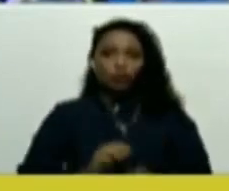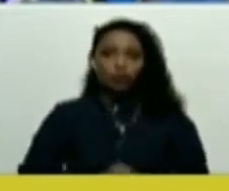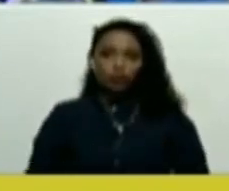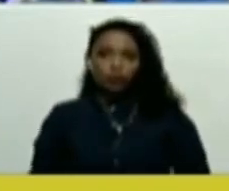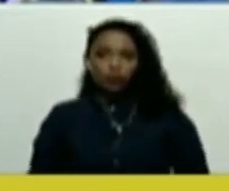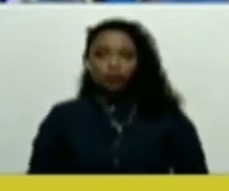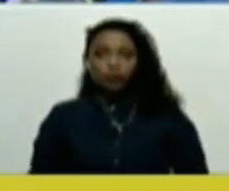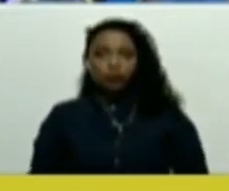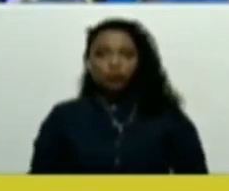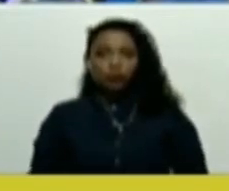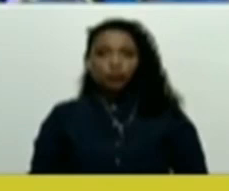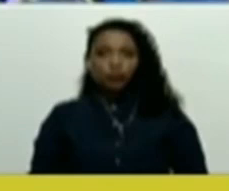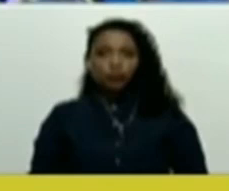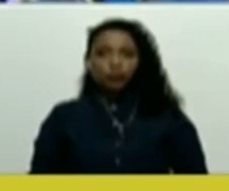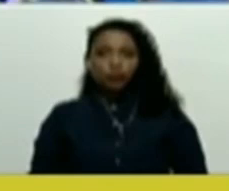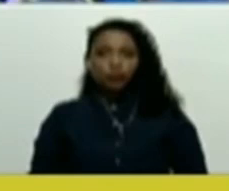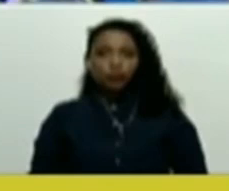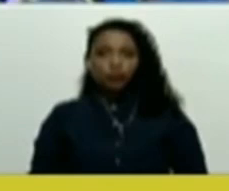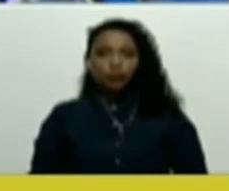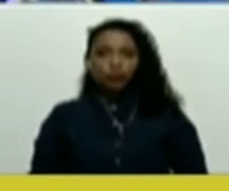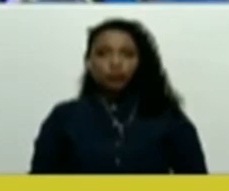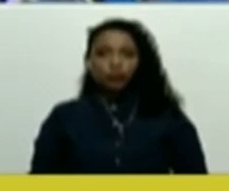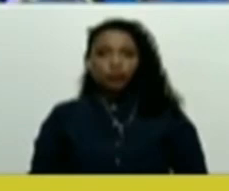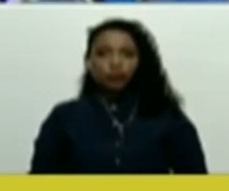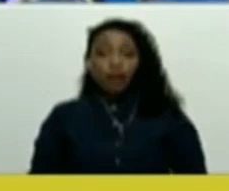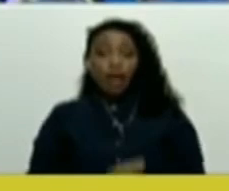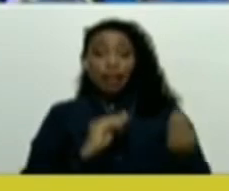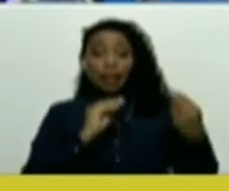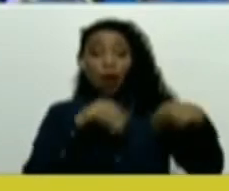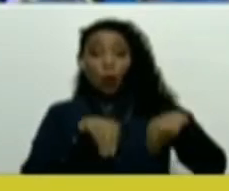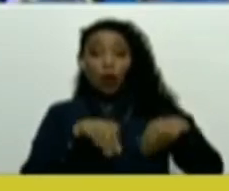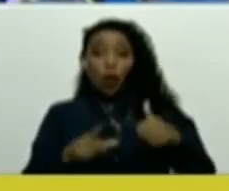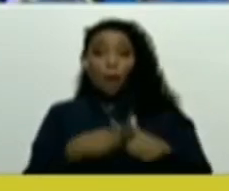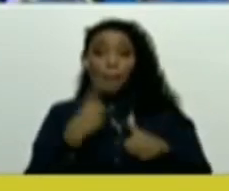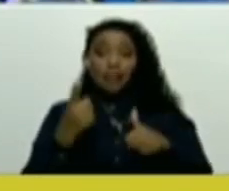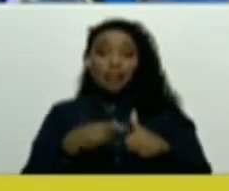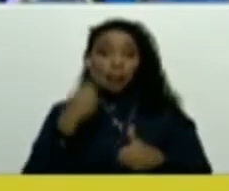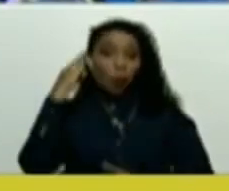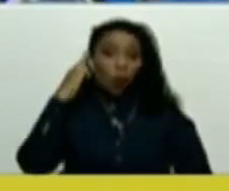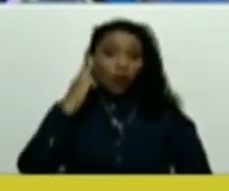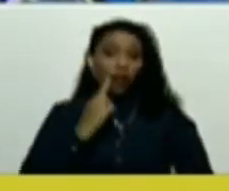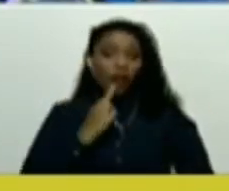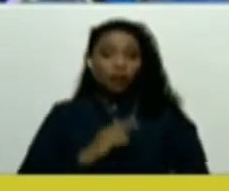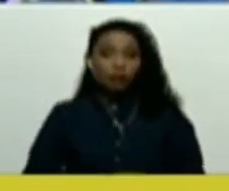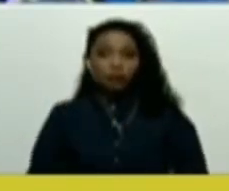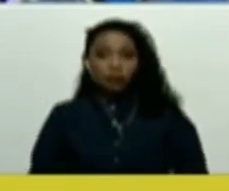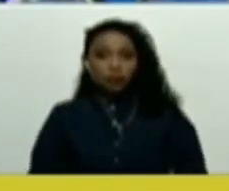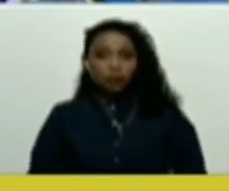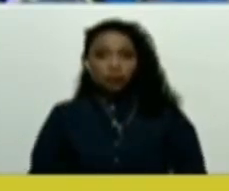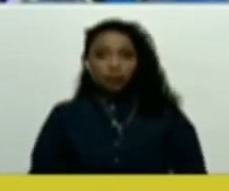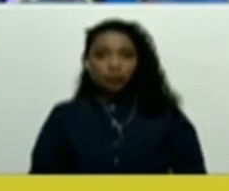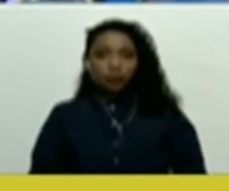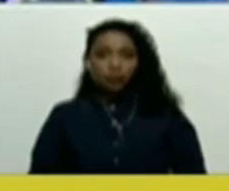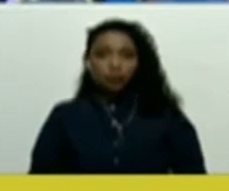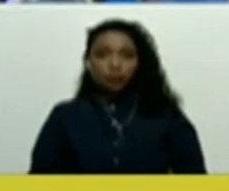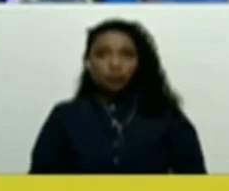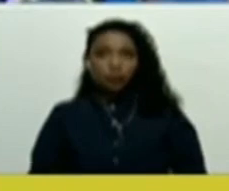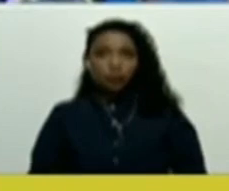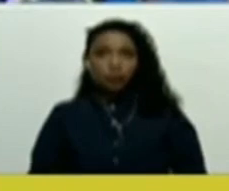accordance with the Bolivarian principles. De acuerdo con los principios bolivarianos. Long